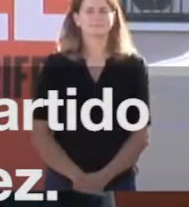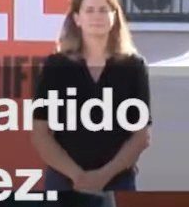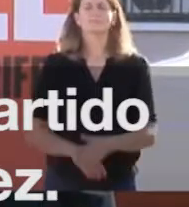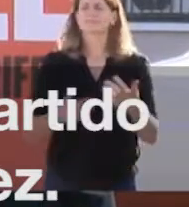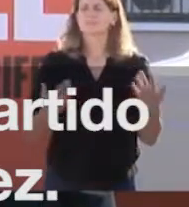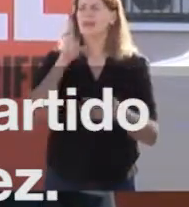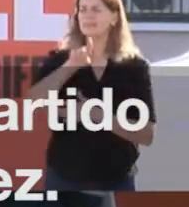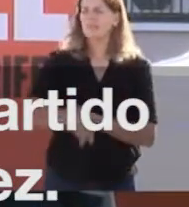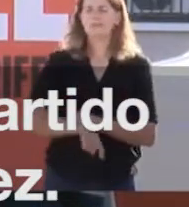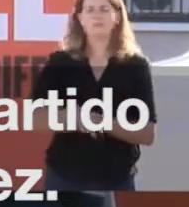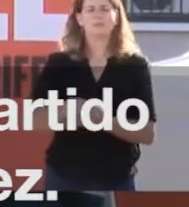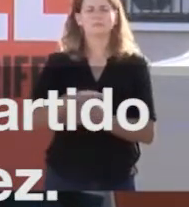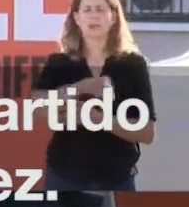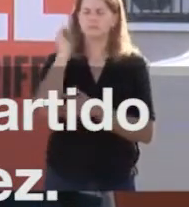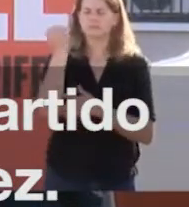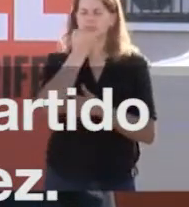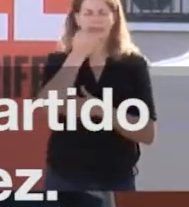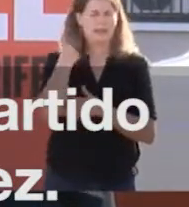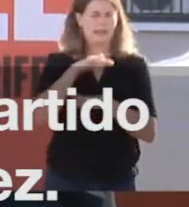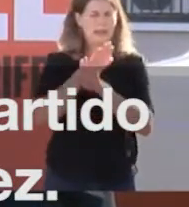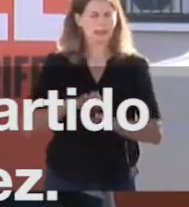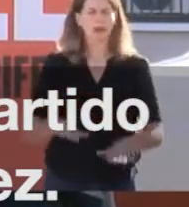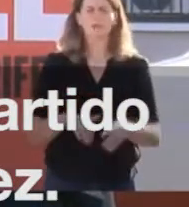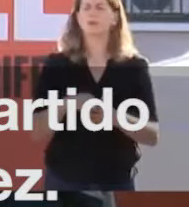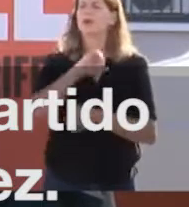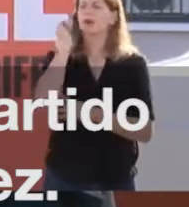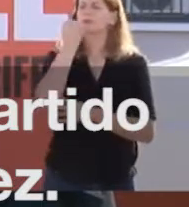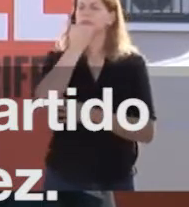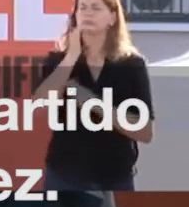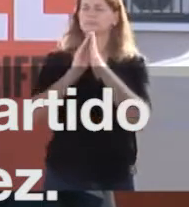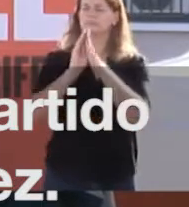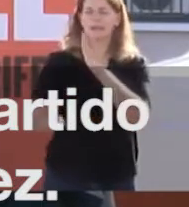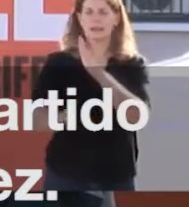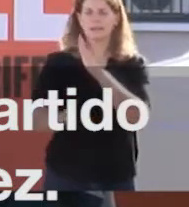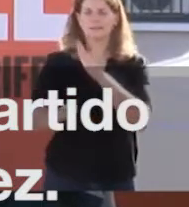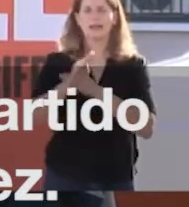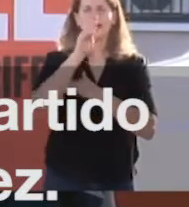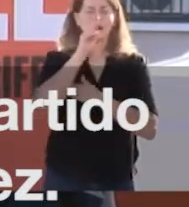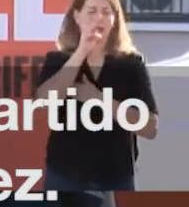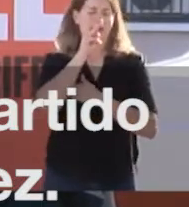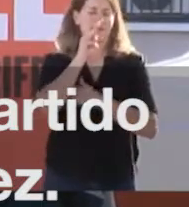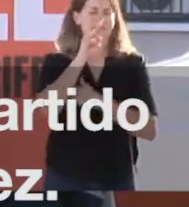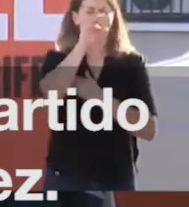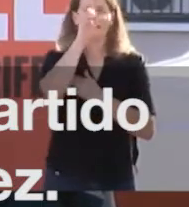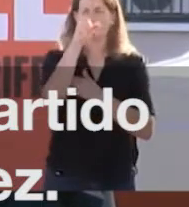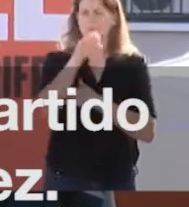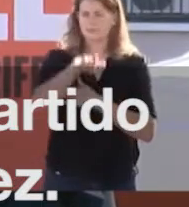I també una interpel·lació, i vaig acabant, al Partit Socialista i en concret a Pedro